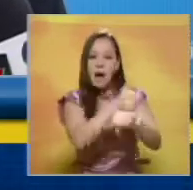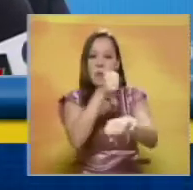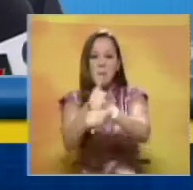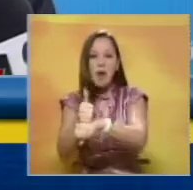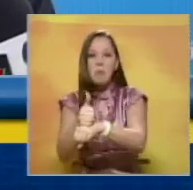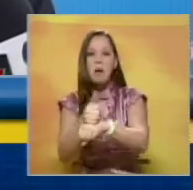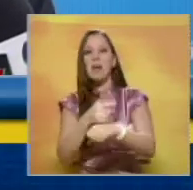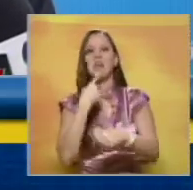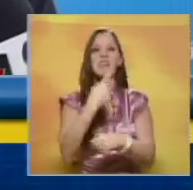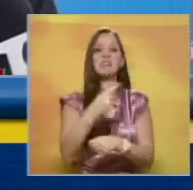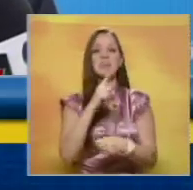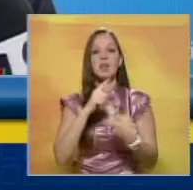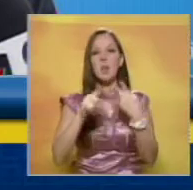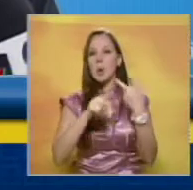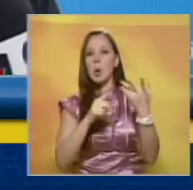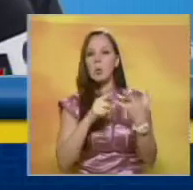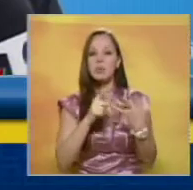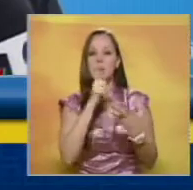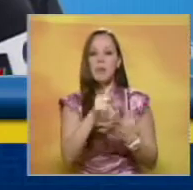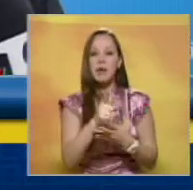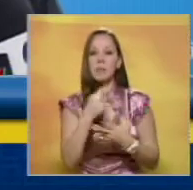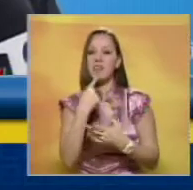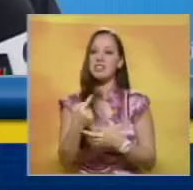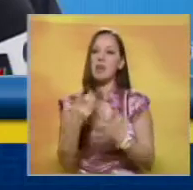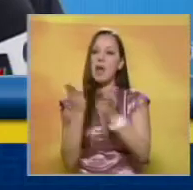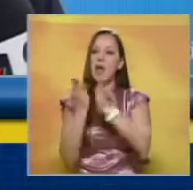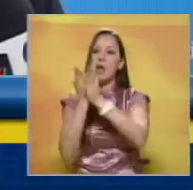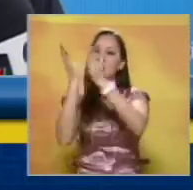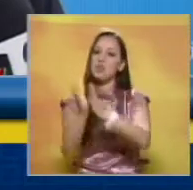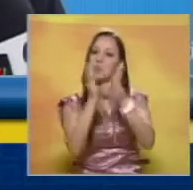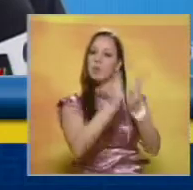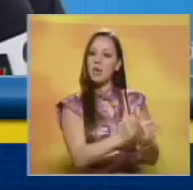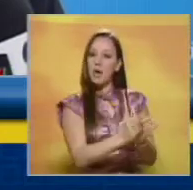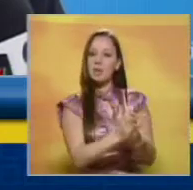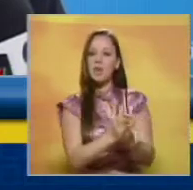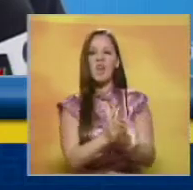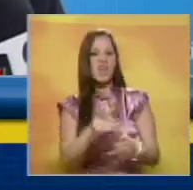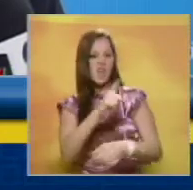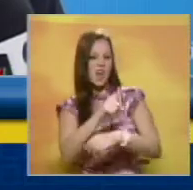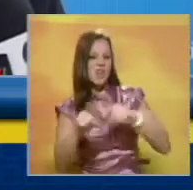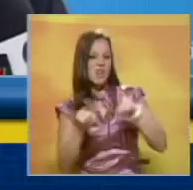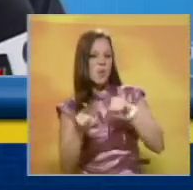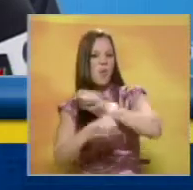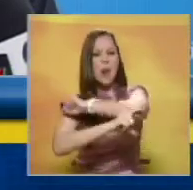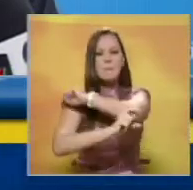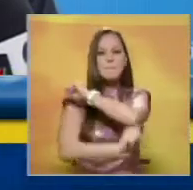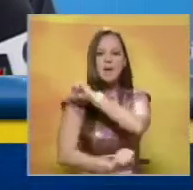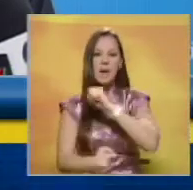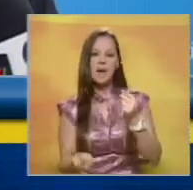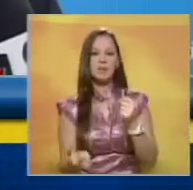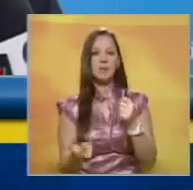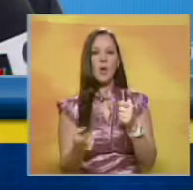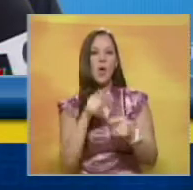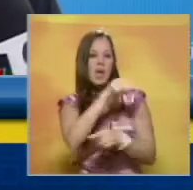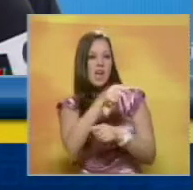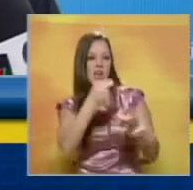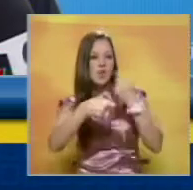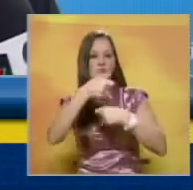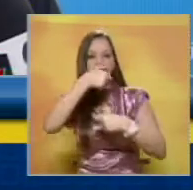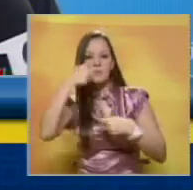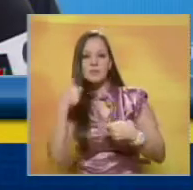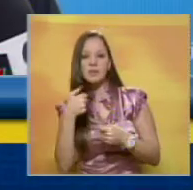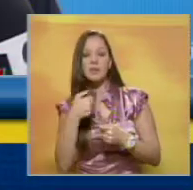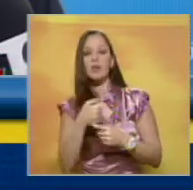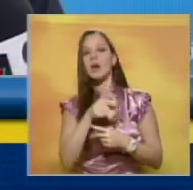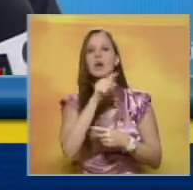estudiantil, intentar decir que los estudiantes son unos delincuentes, que son unos drogadictos, que son microtraficantes de droga, que lo único que hacen es dedicarse a